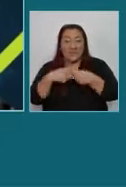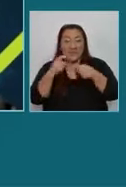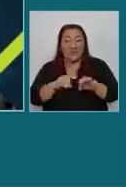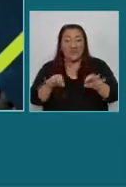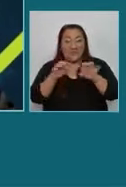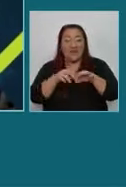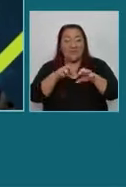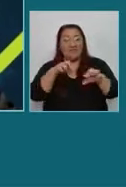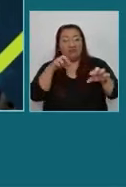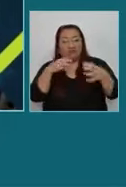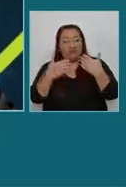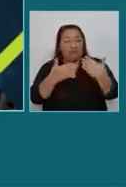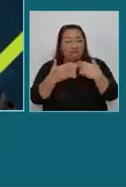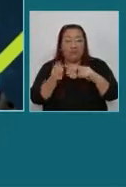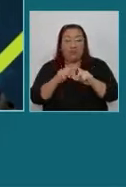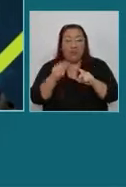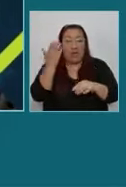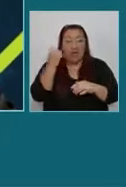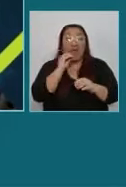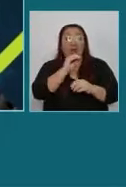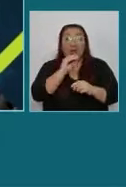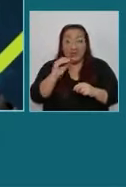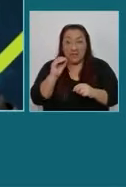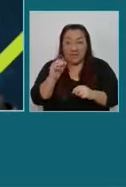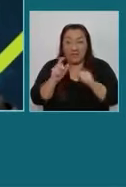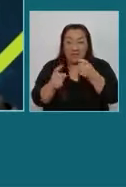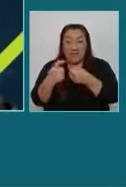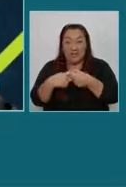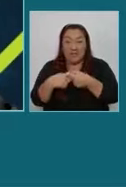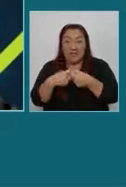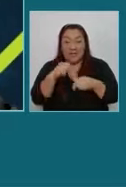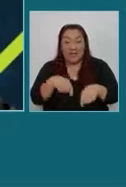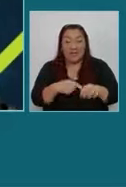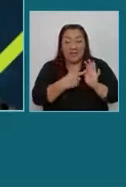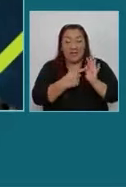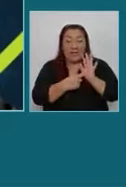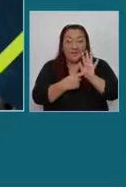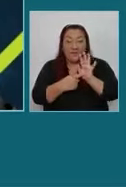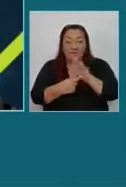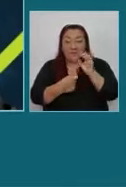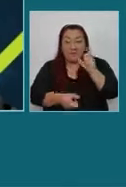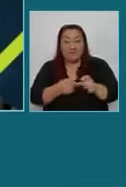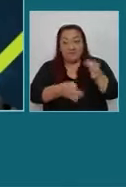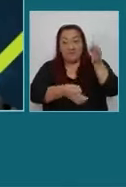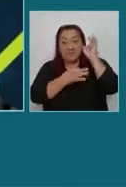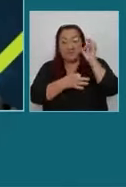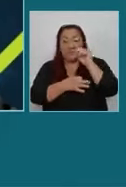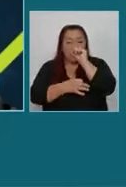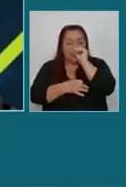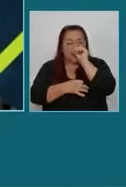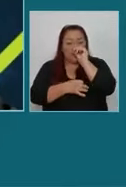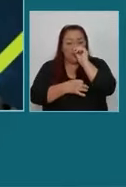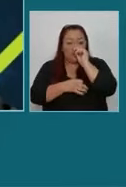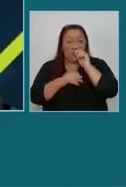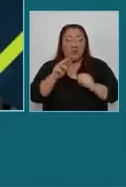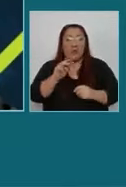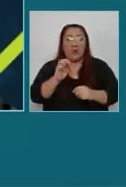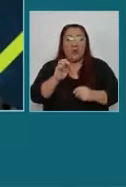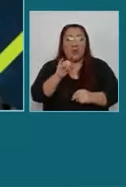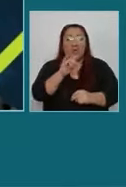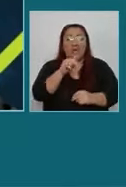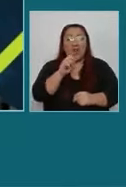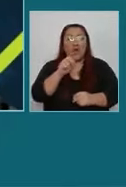plenaria, no sin antes recordarles a los asistentes que las presentaciones de los expositores estarán disponibles en la página web del evento en